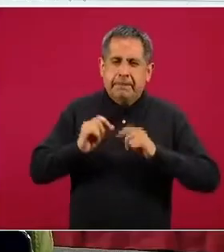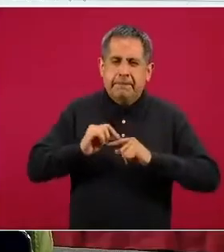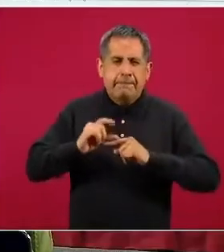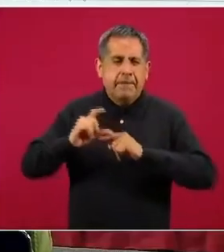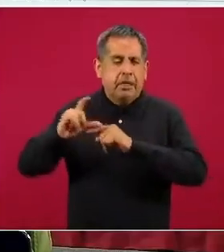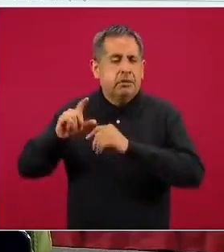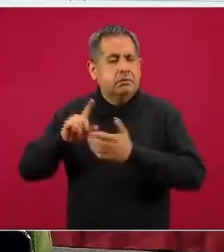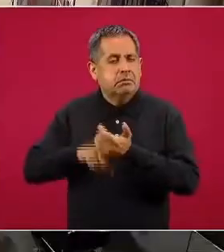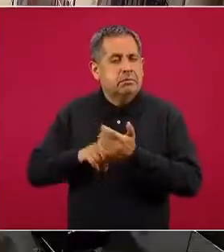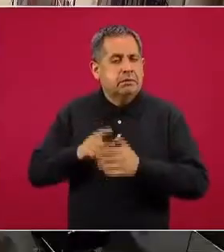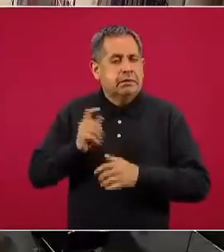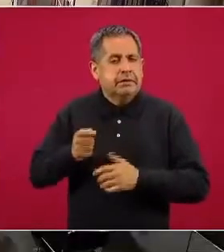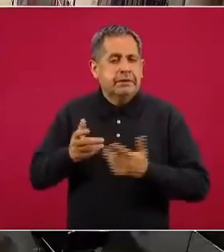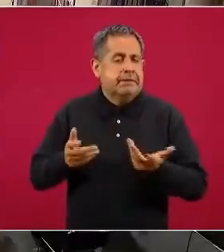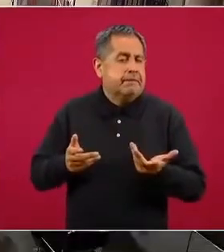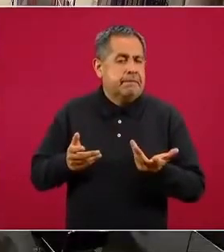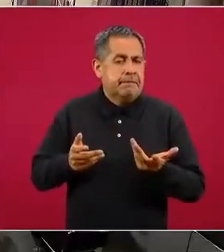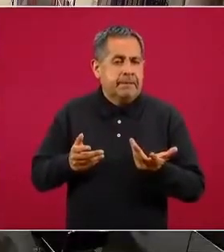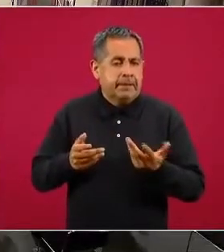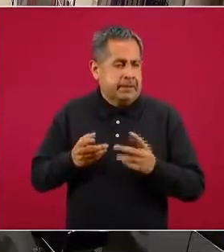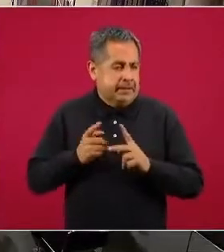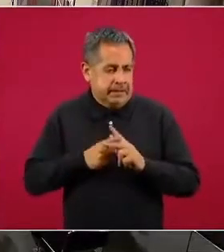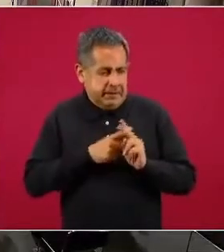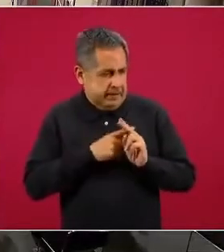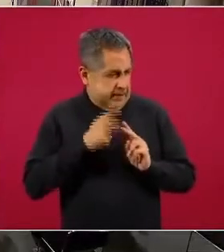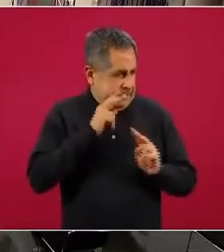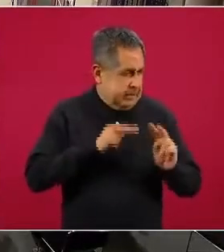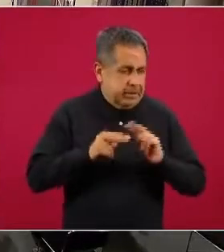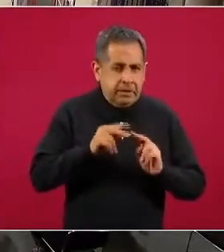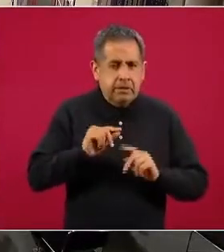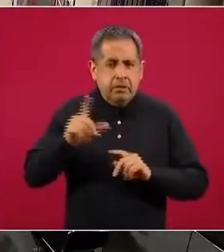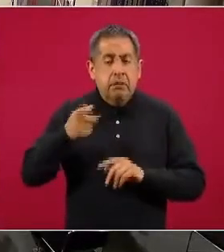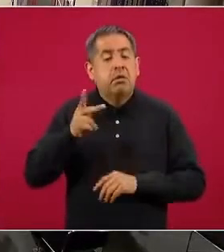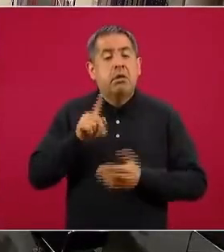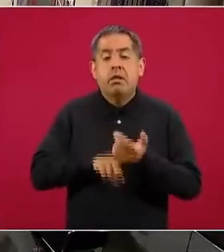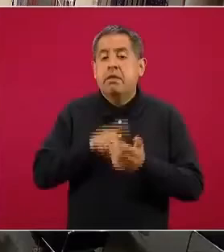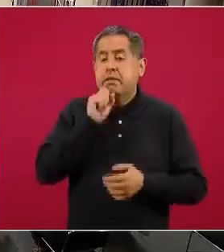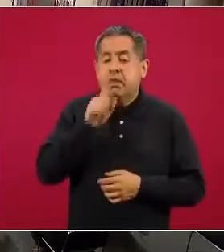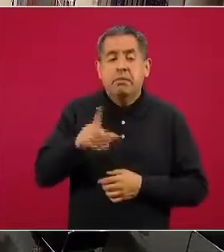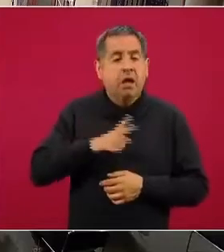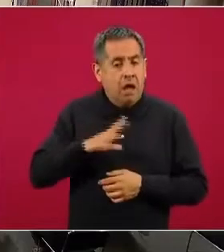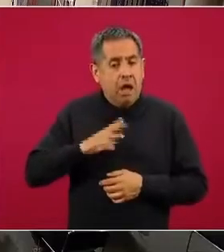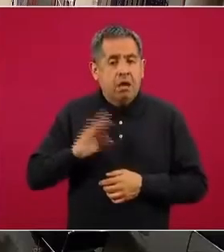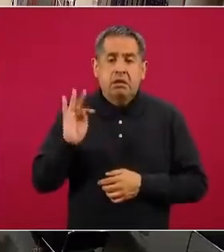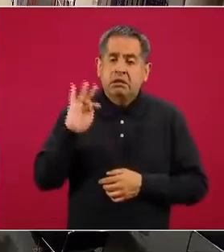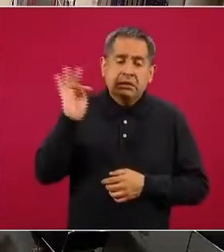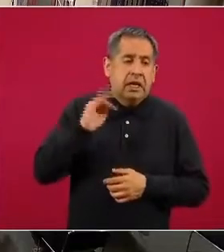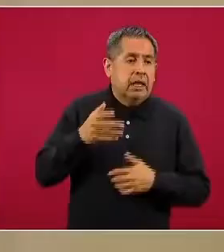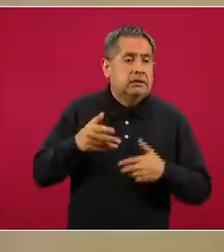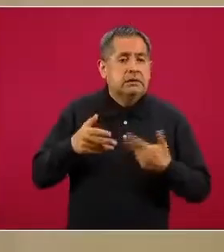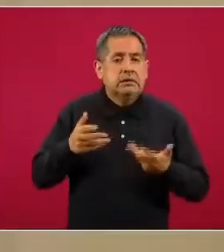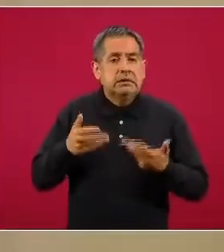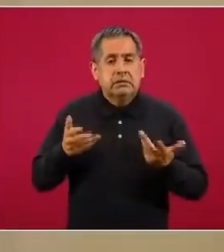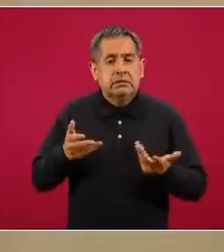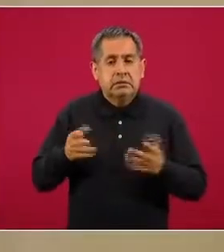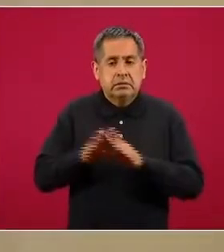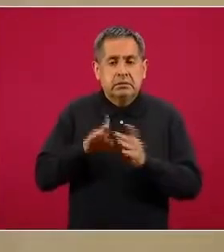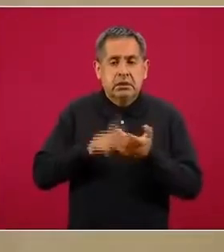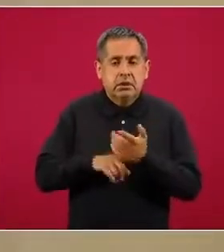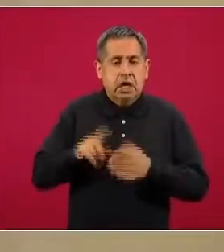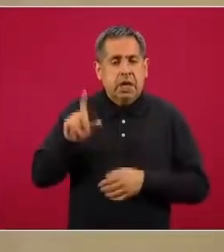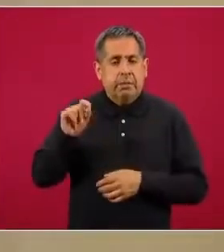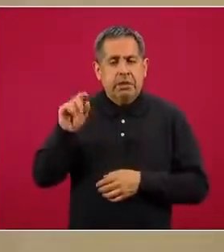todo de cierto sistema operativo, pero también con la tendencia de mantenerse en